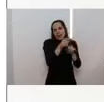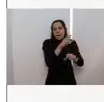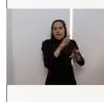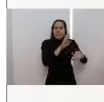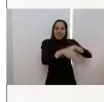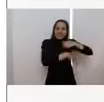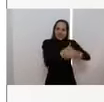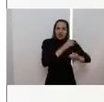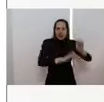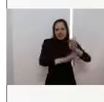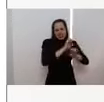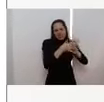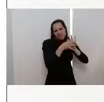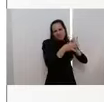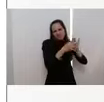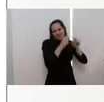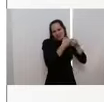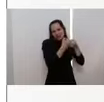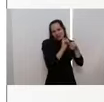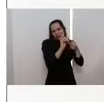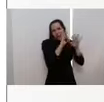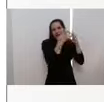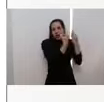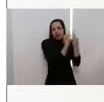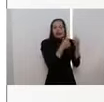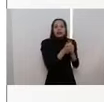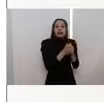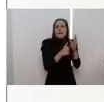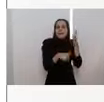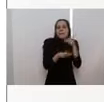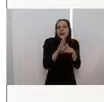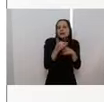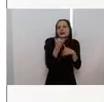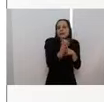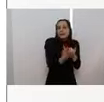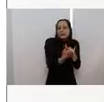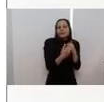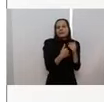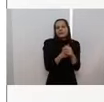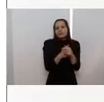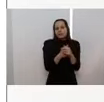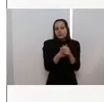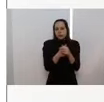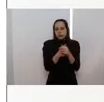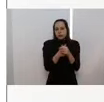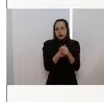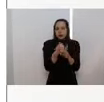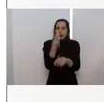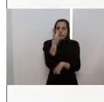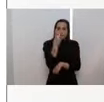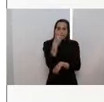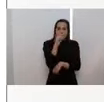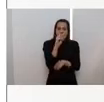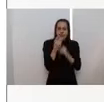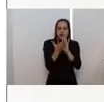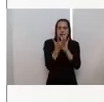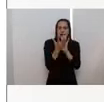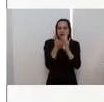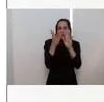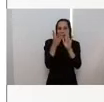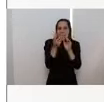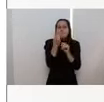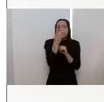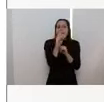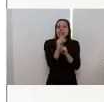es el que más estudiantes tiene con nosotros de forma constante en este momento tenemos 20 estudian 20